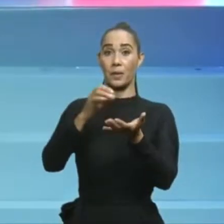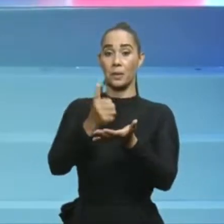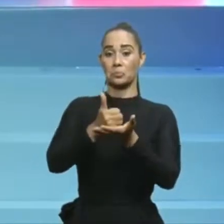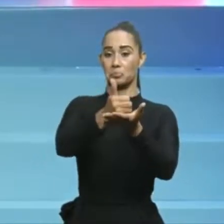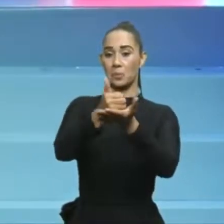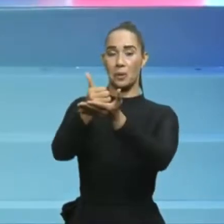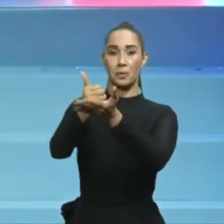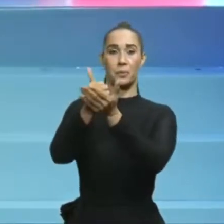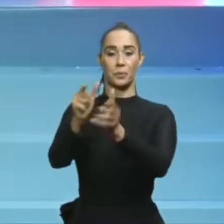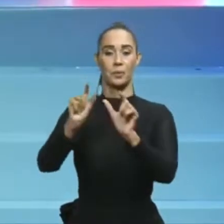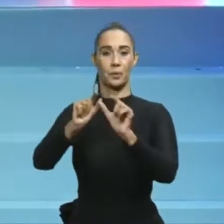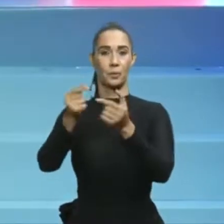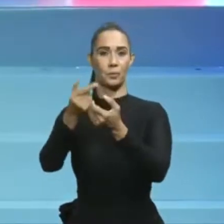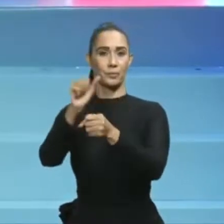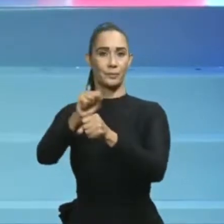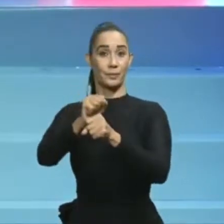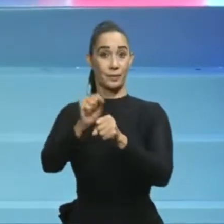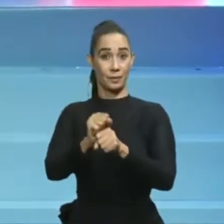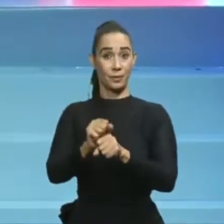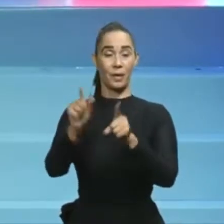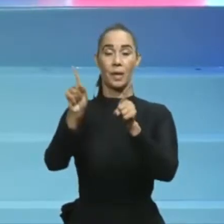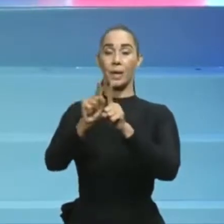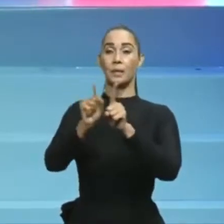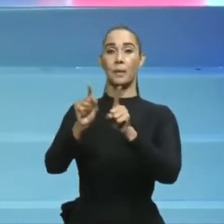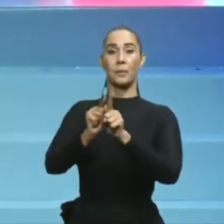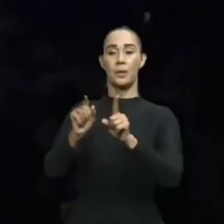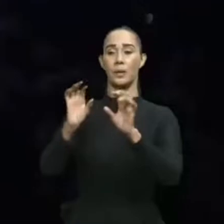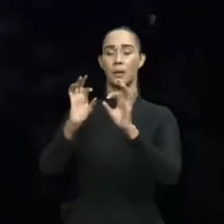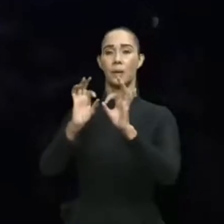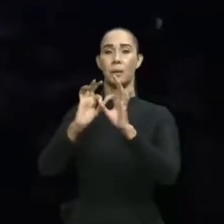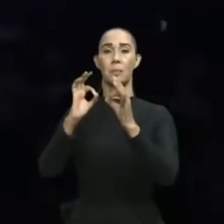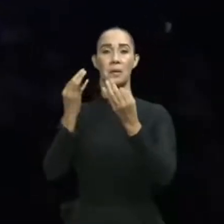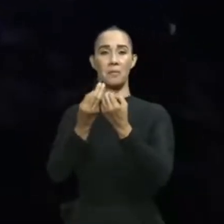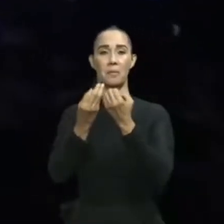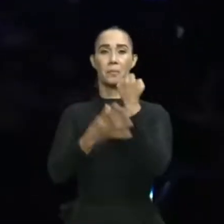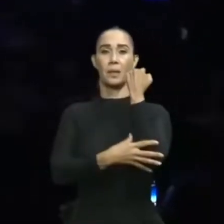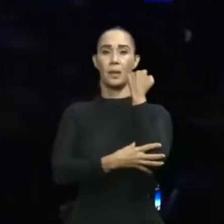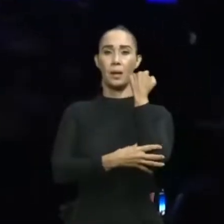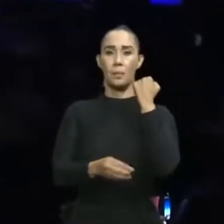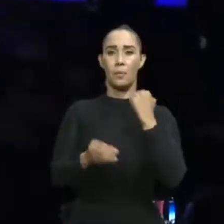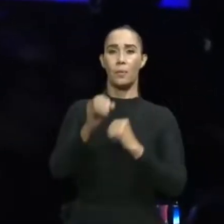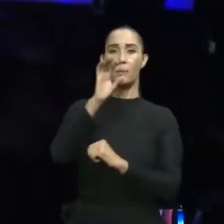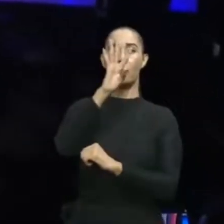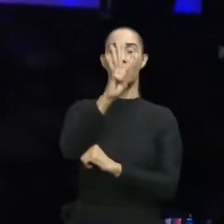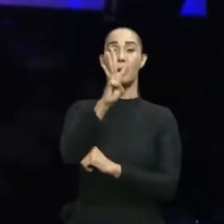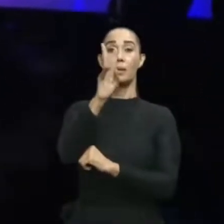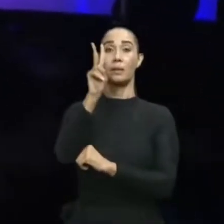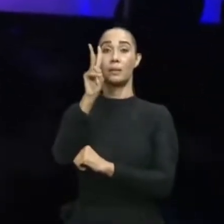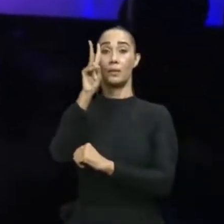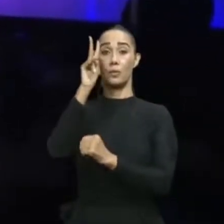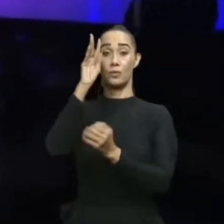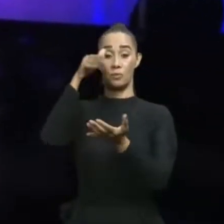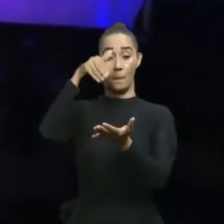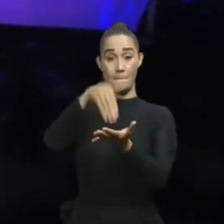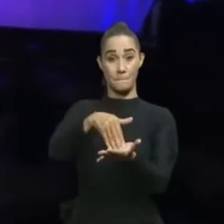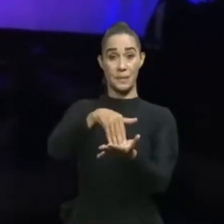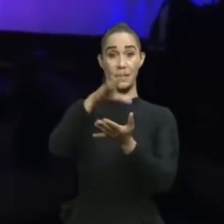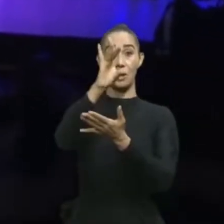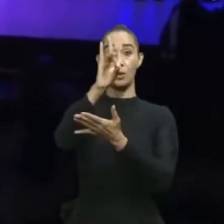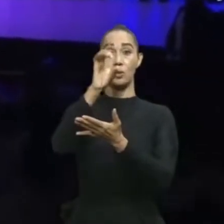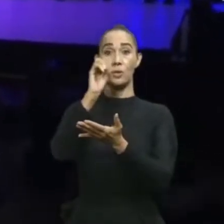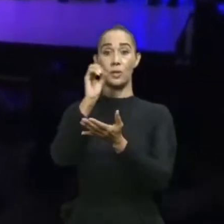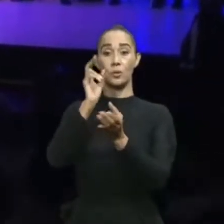clases trabajadoras así como para los más vulnerables de 42 mil 800 millones de pesos para los combustibles